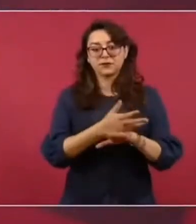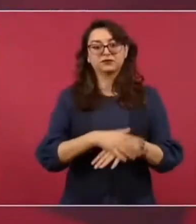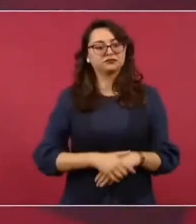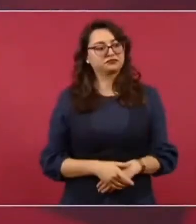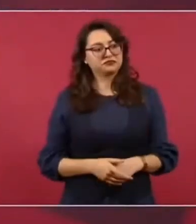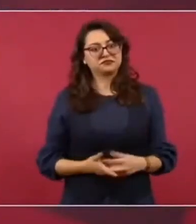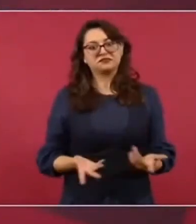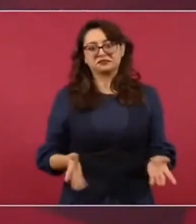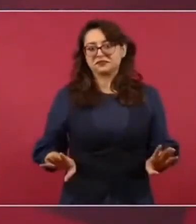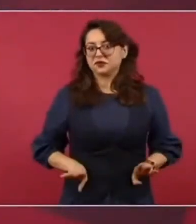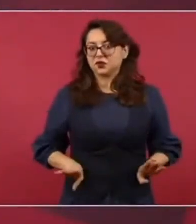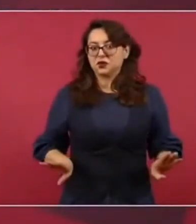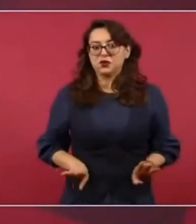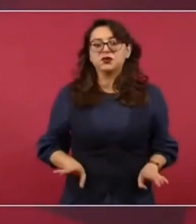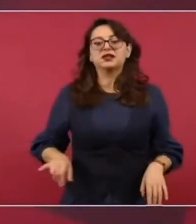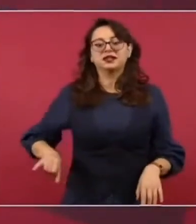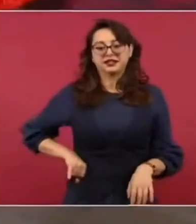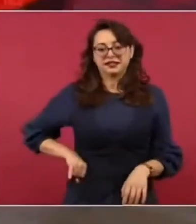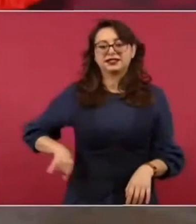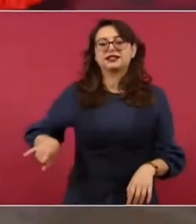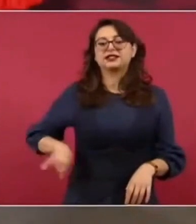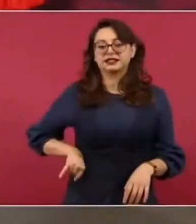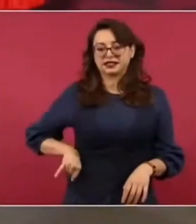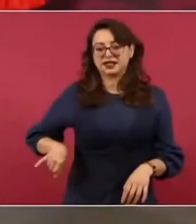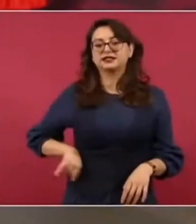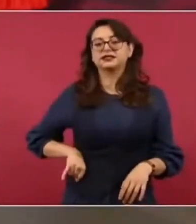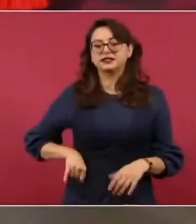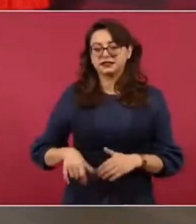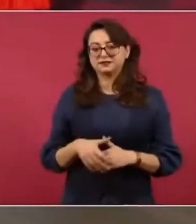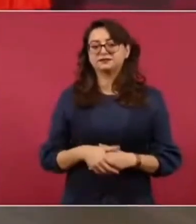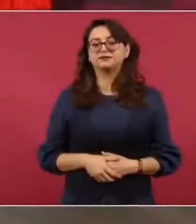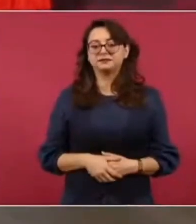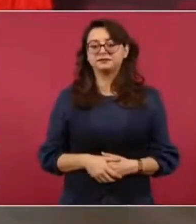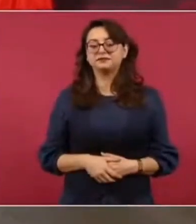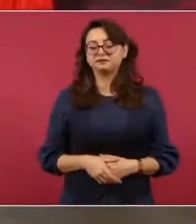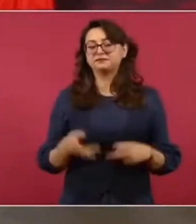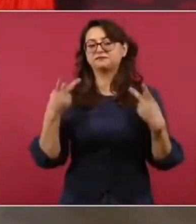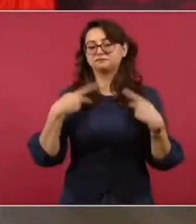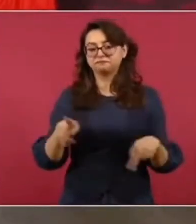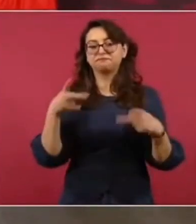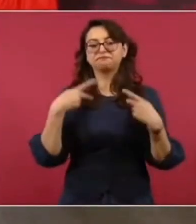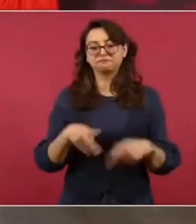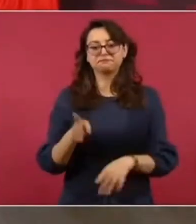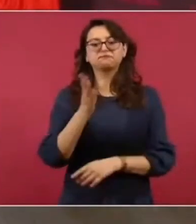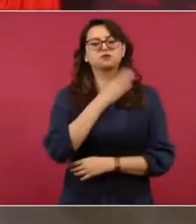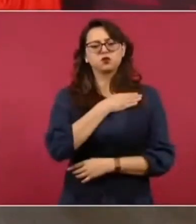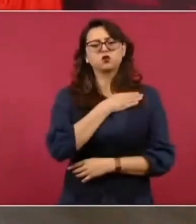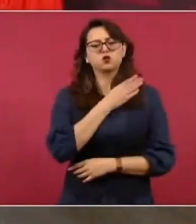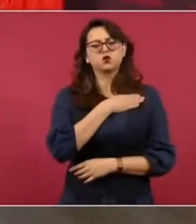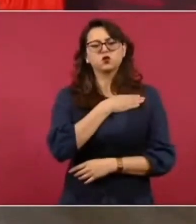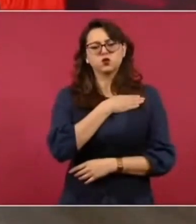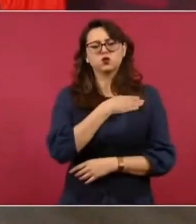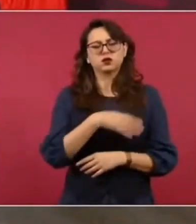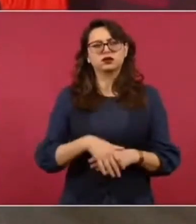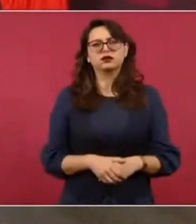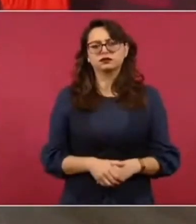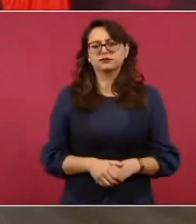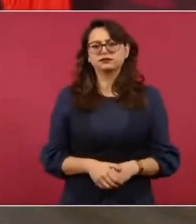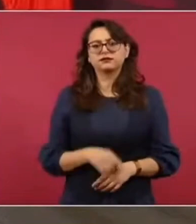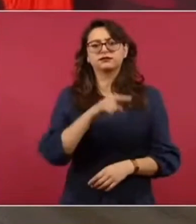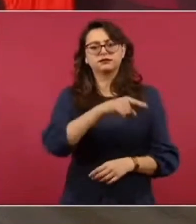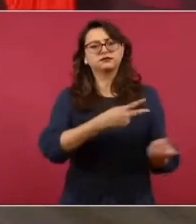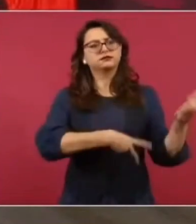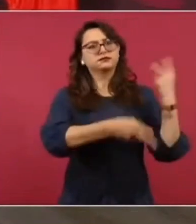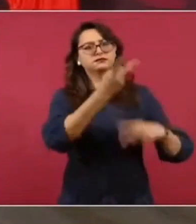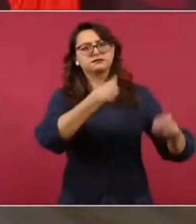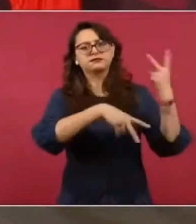personalidad. Y una gente muy buena, lleva 7 viajes a